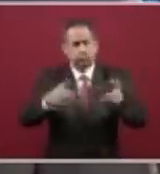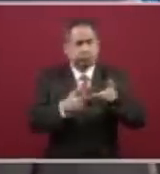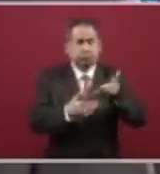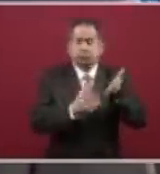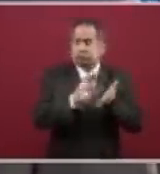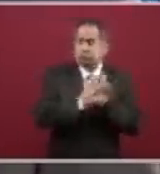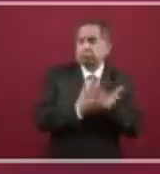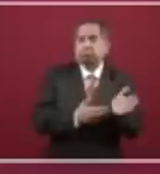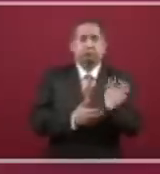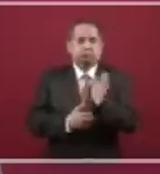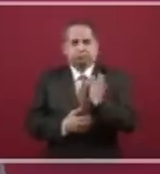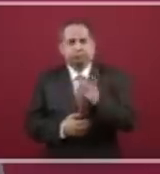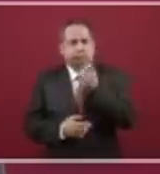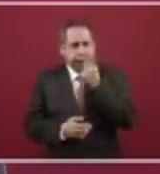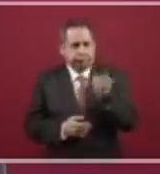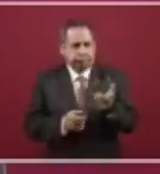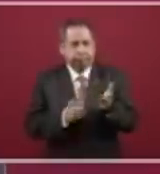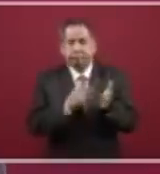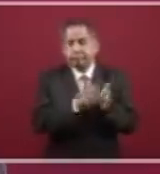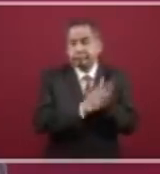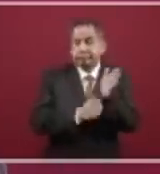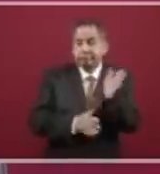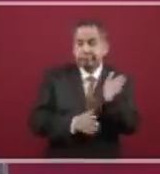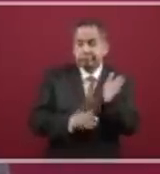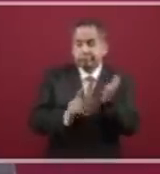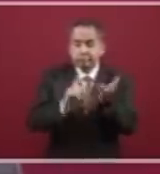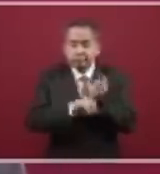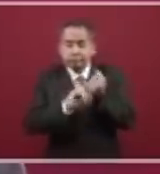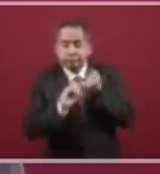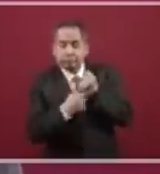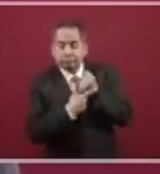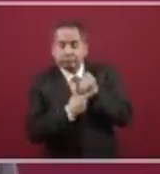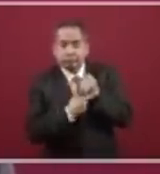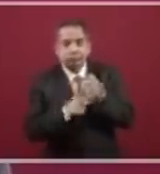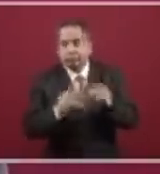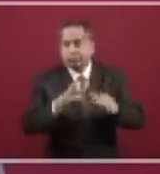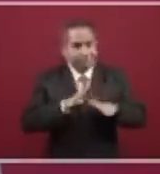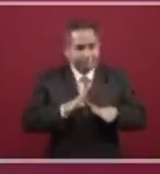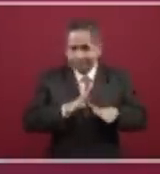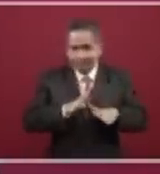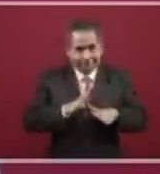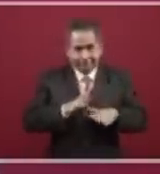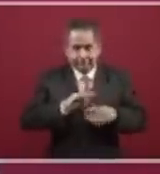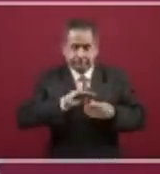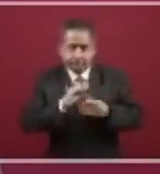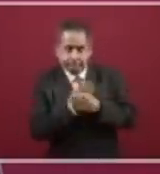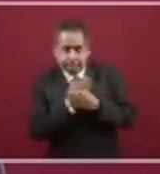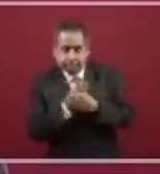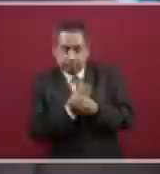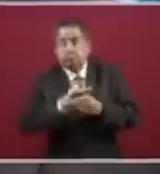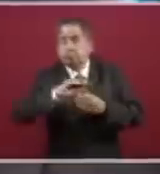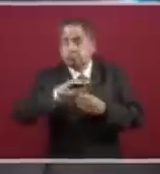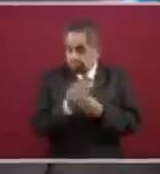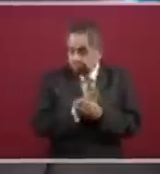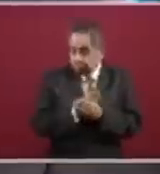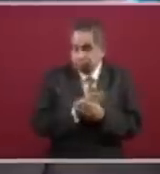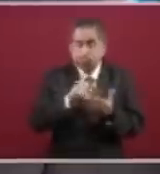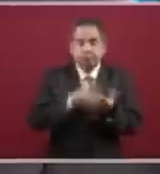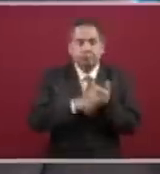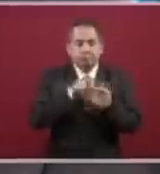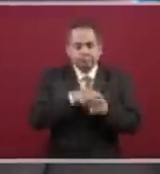decíamos que estaba en contrato pero no estaban los anexos y en los anexos hay